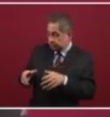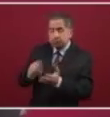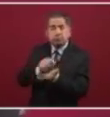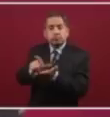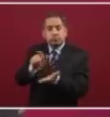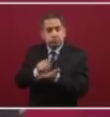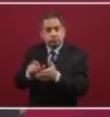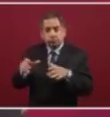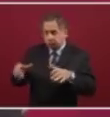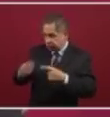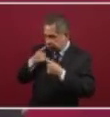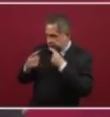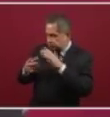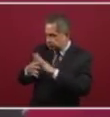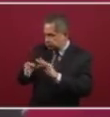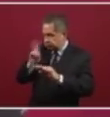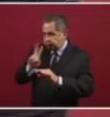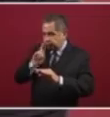sea,